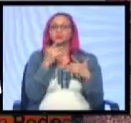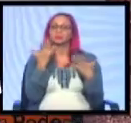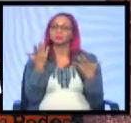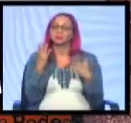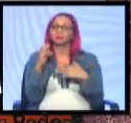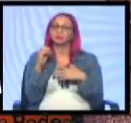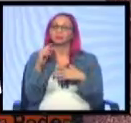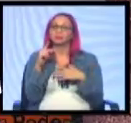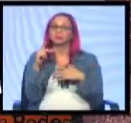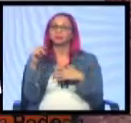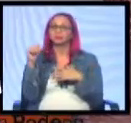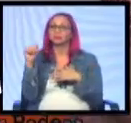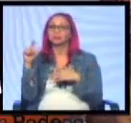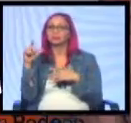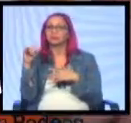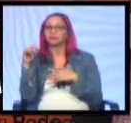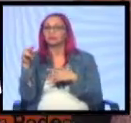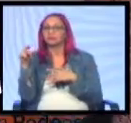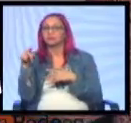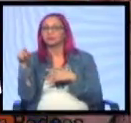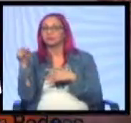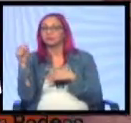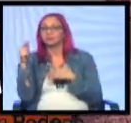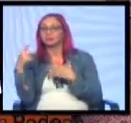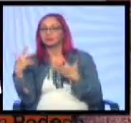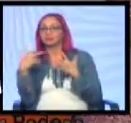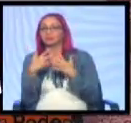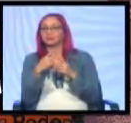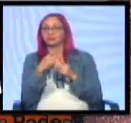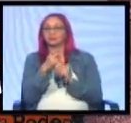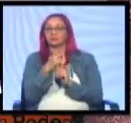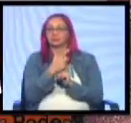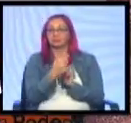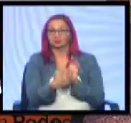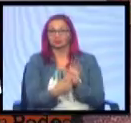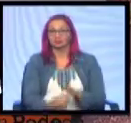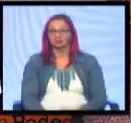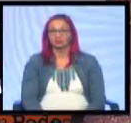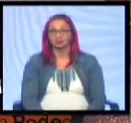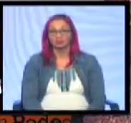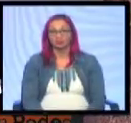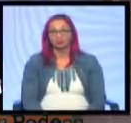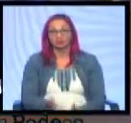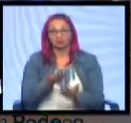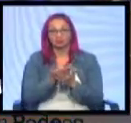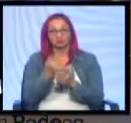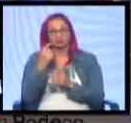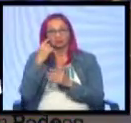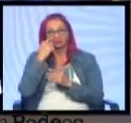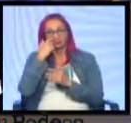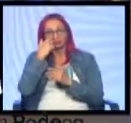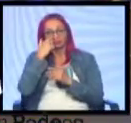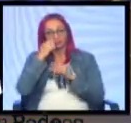Copia Alianza es una extensión de la Junta de Protección Social. Sí, tal vez, doña Isabel,